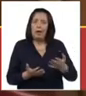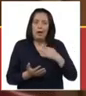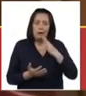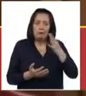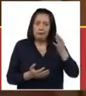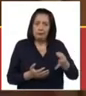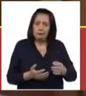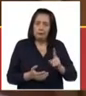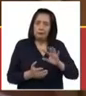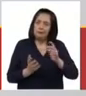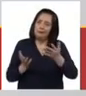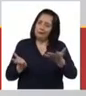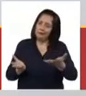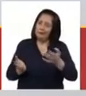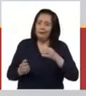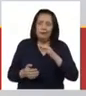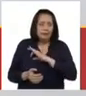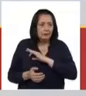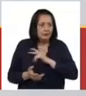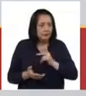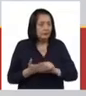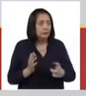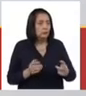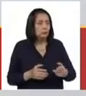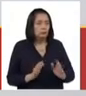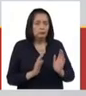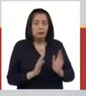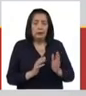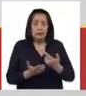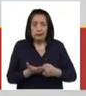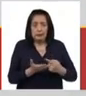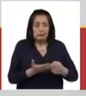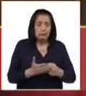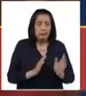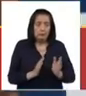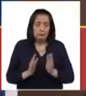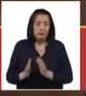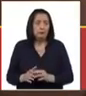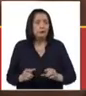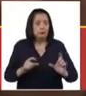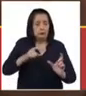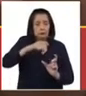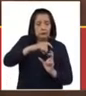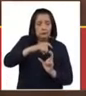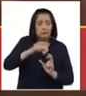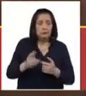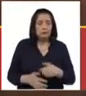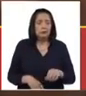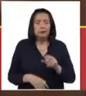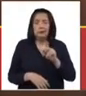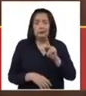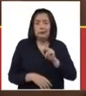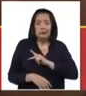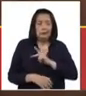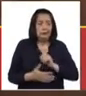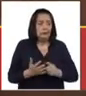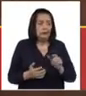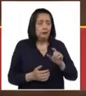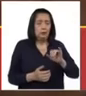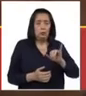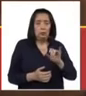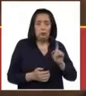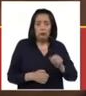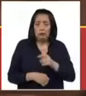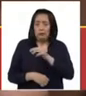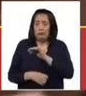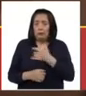a más o a mayoría. Señora Fujimori. En el debate organizado por la Contraloría General de la República, Johnny Lescano, Keiko Fujimori y Marco Arana se